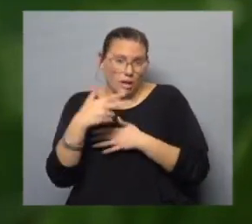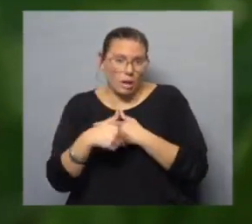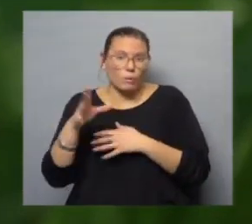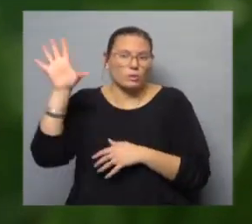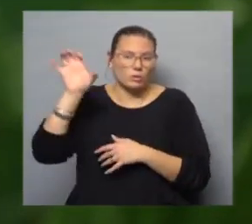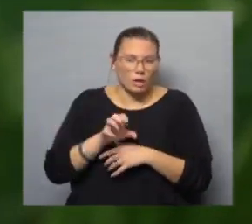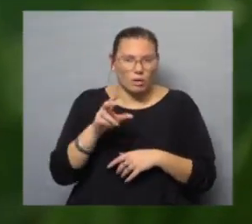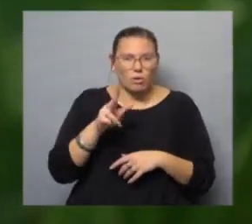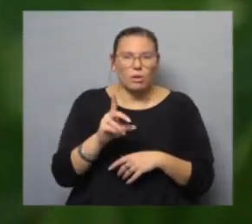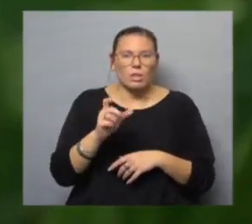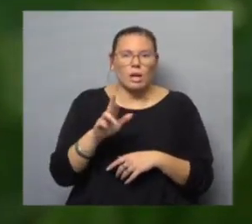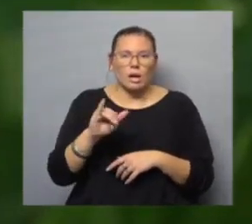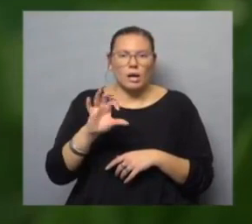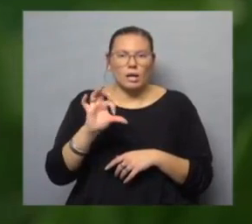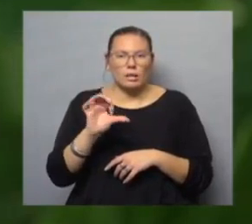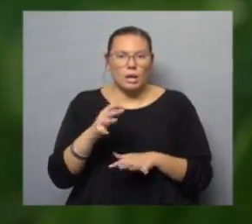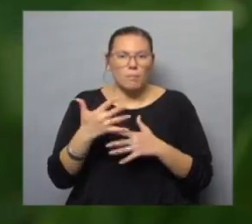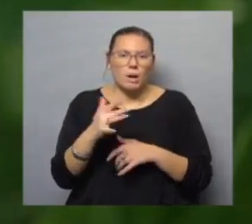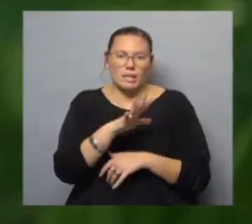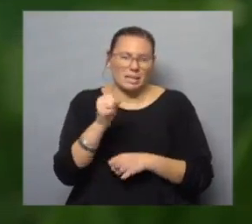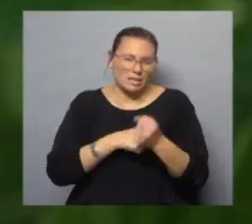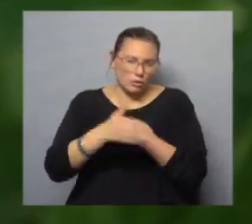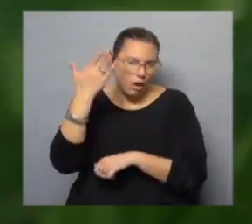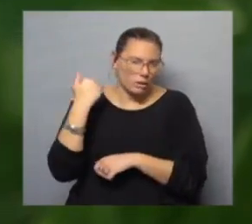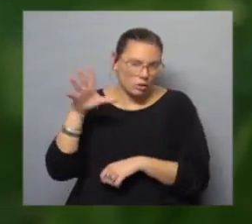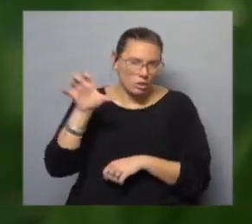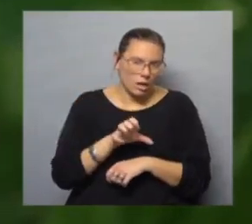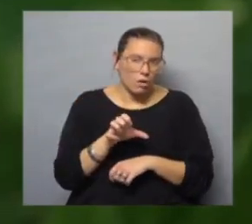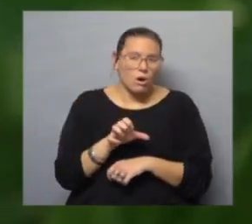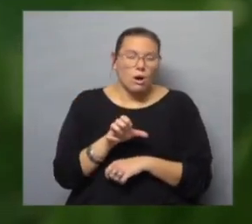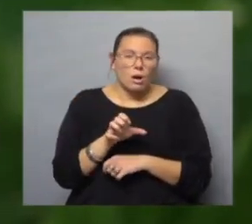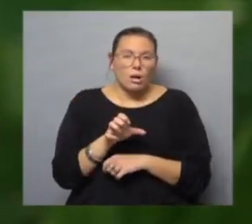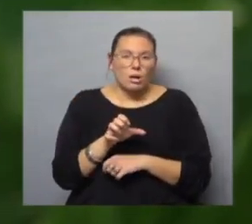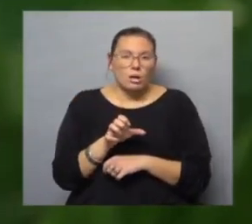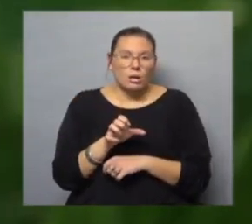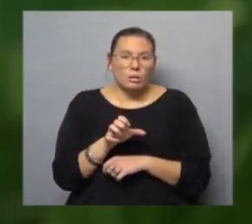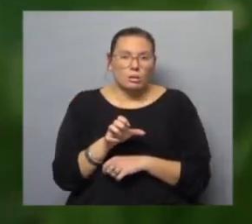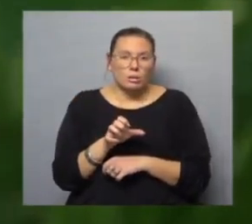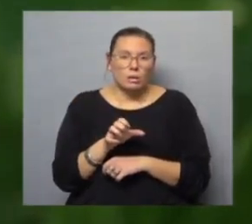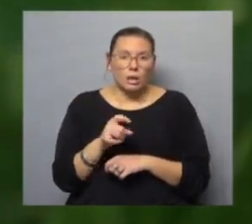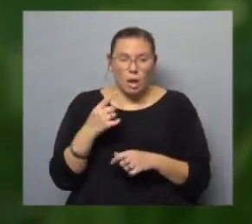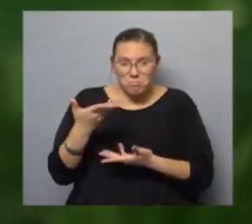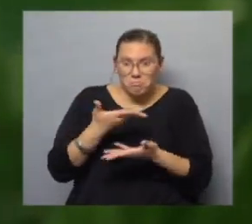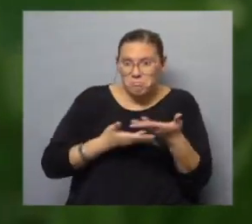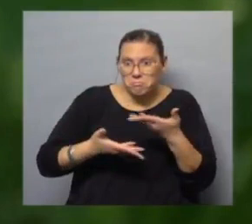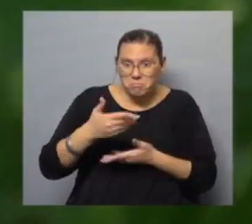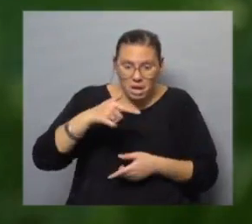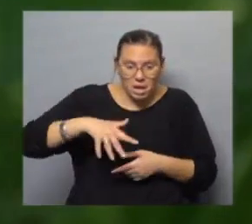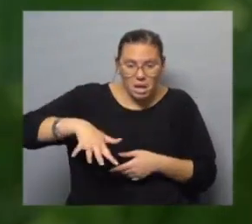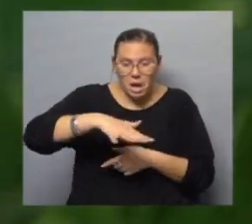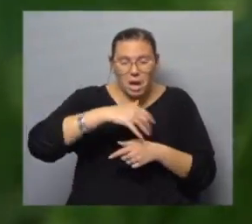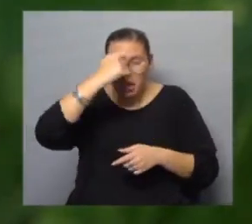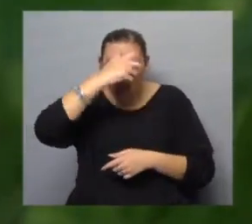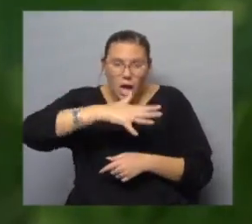hernandarias hace aproximadamente más de 500 años. convivía en nuestros